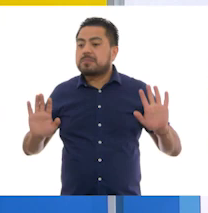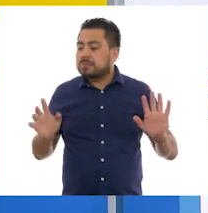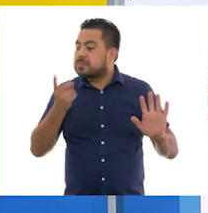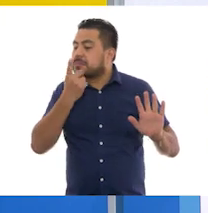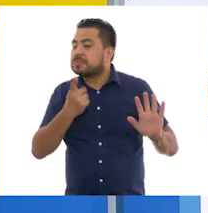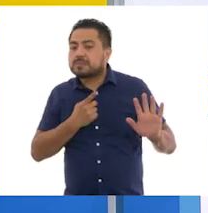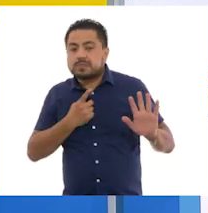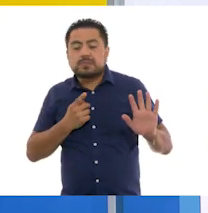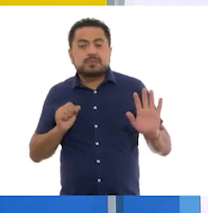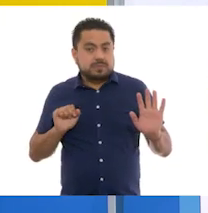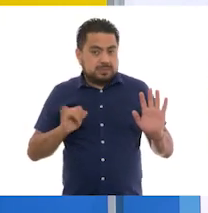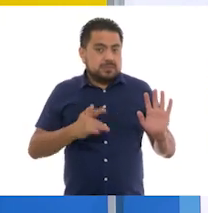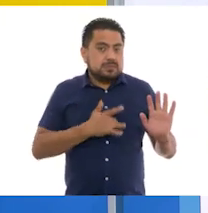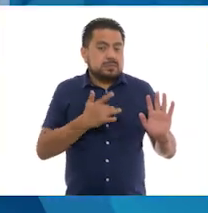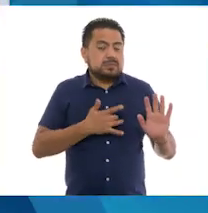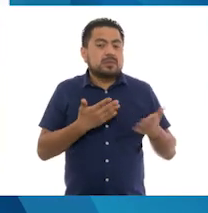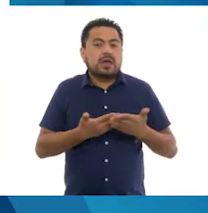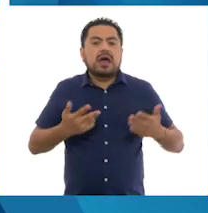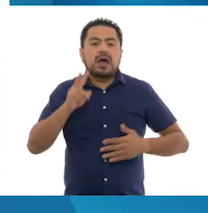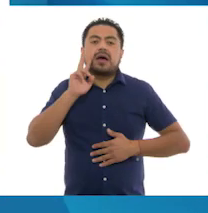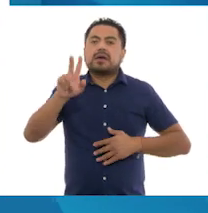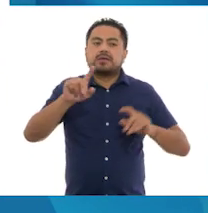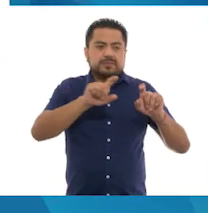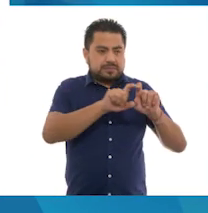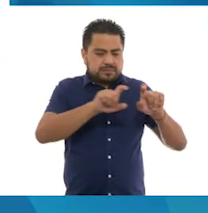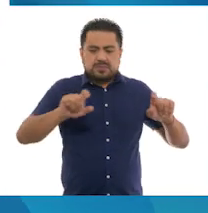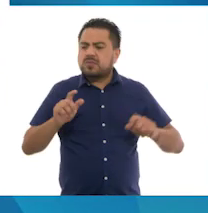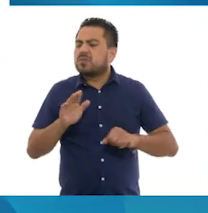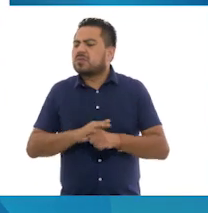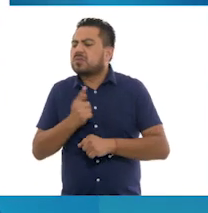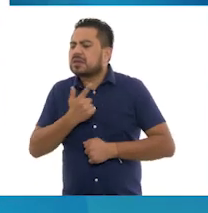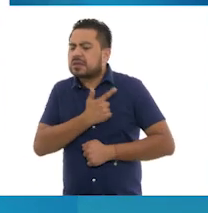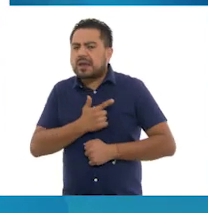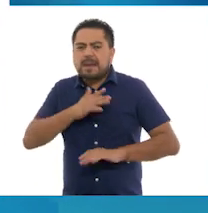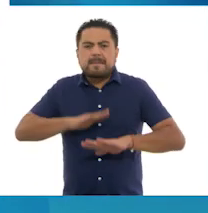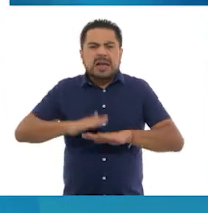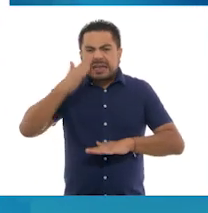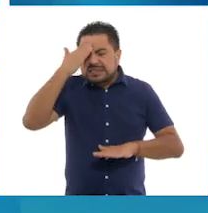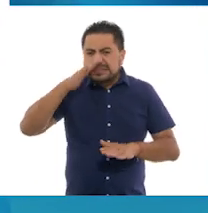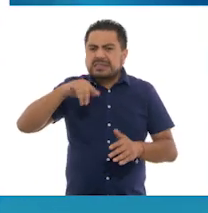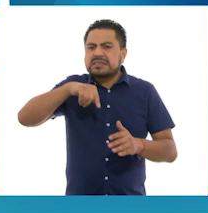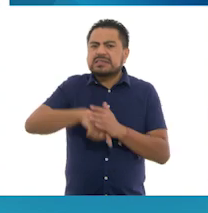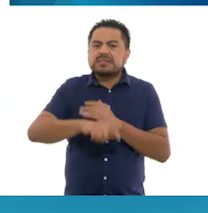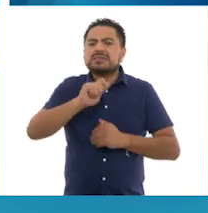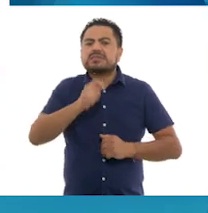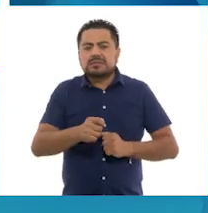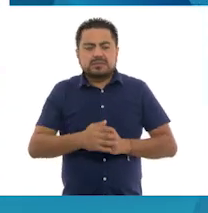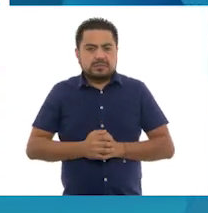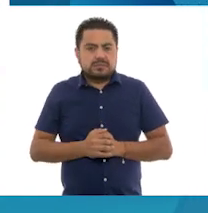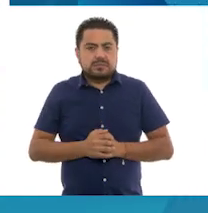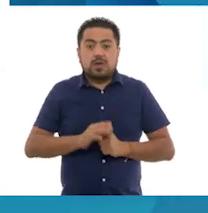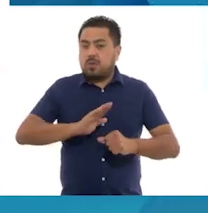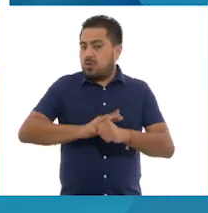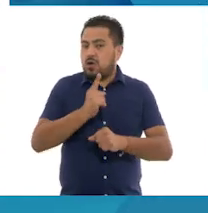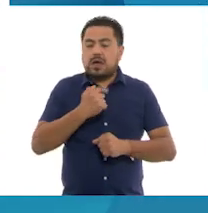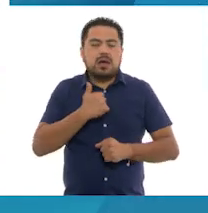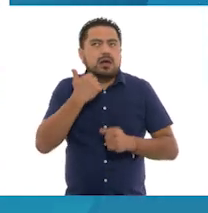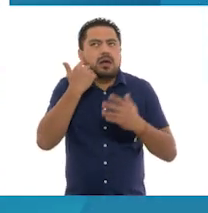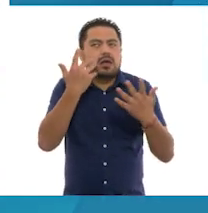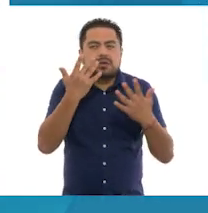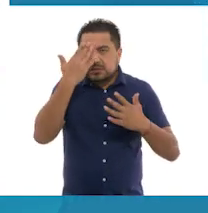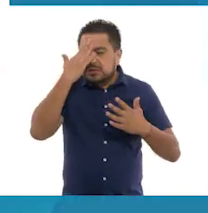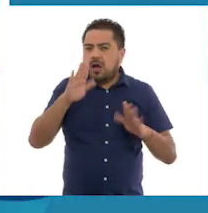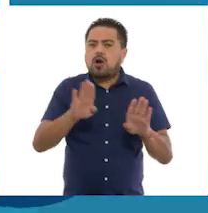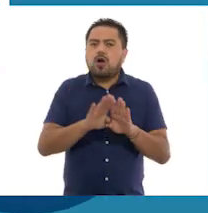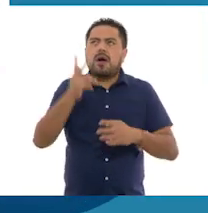¿Qué les parece? Vamos a ver la columna, Raulito. ¿Por qué te gustaría saber más acerca del espacio? Pues porque quiero saber cómo